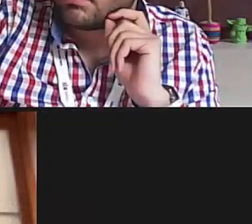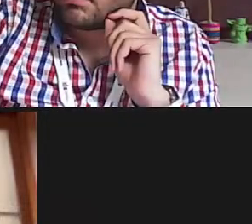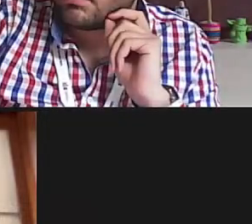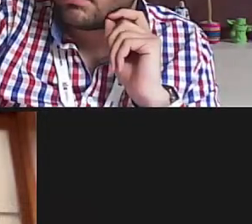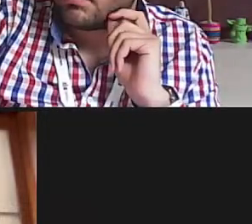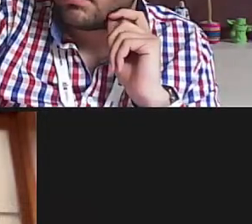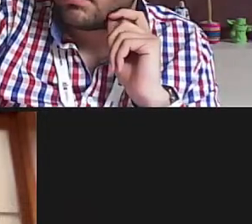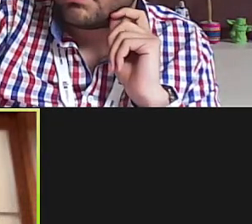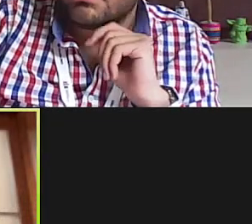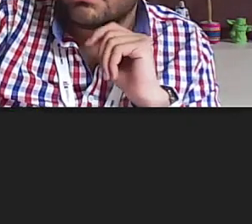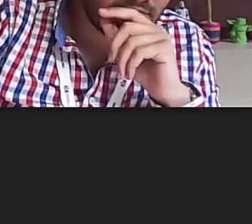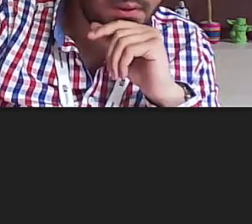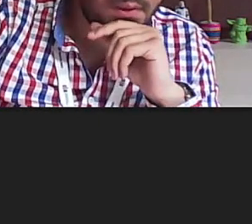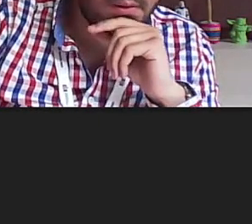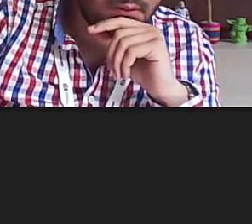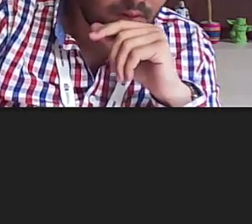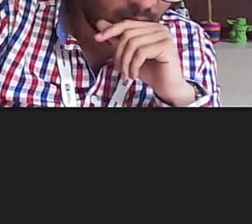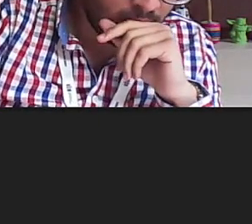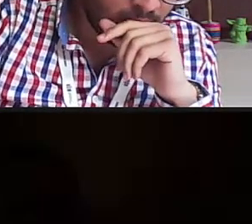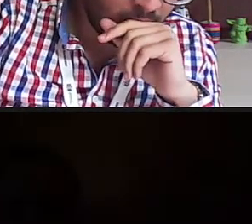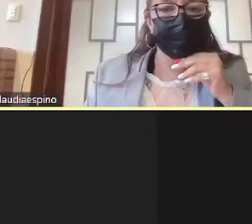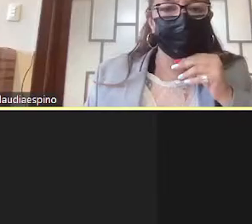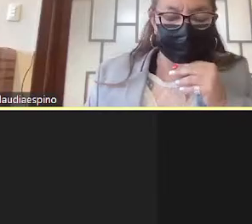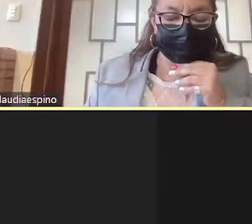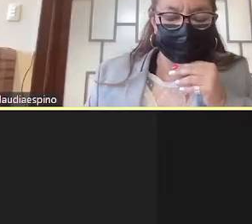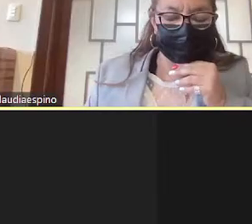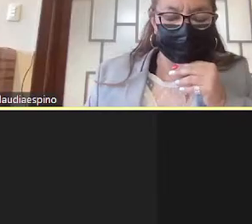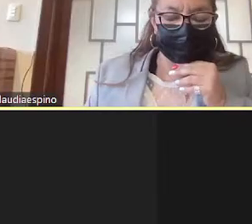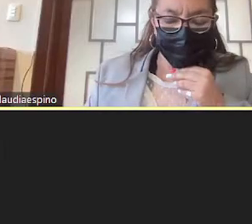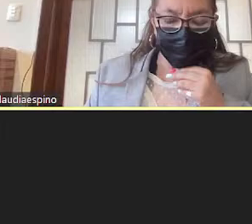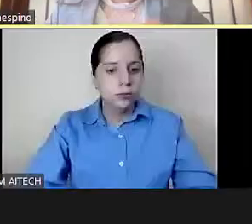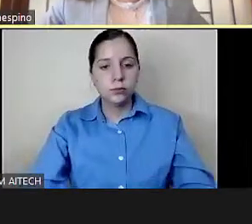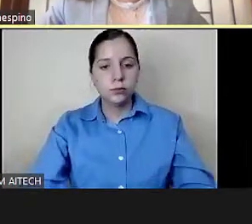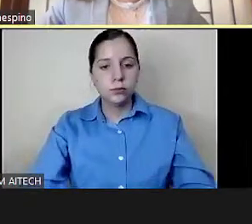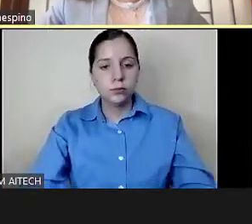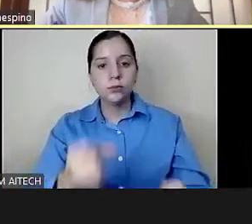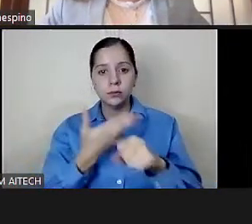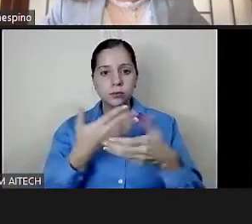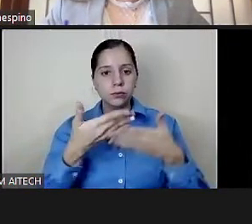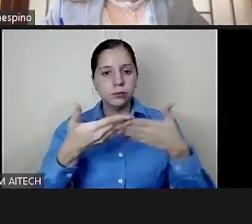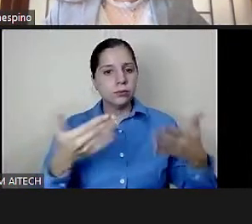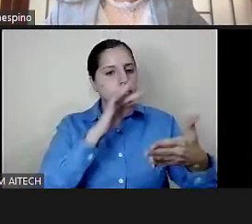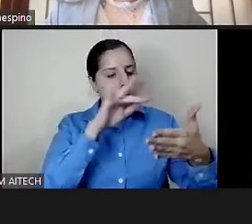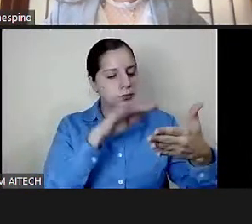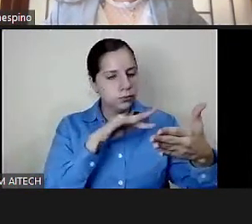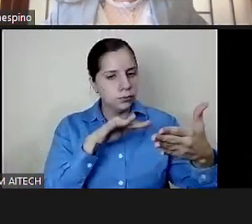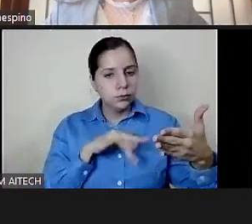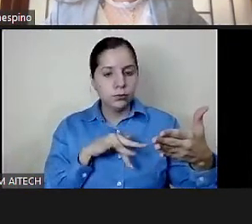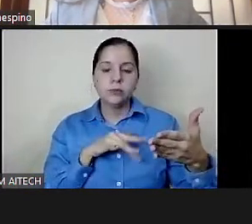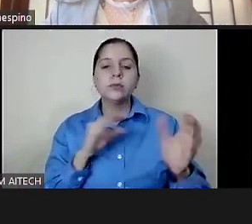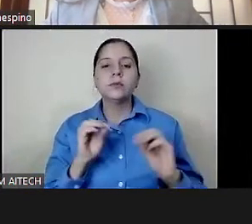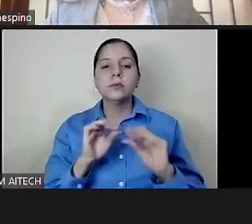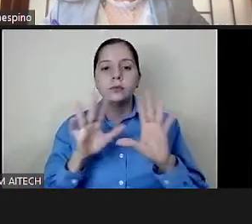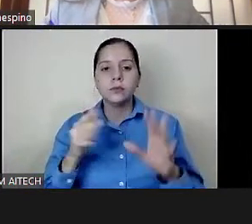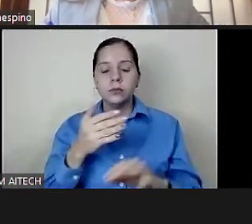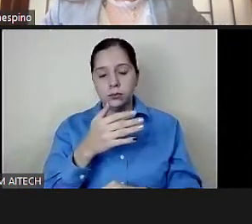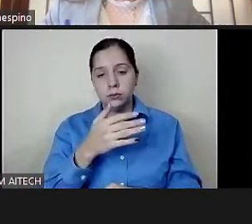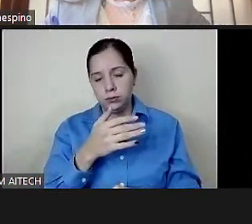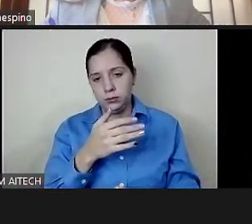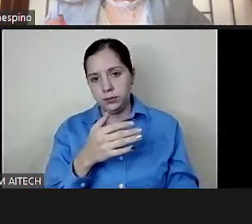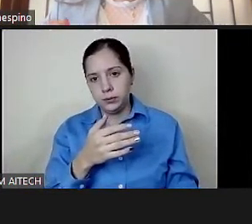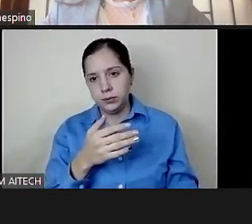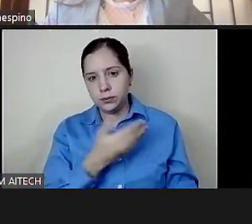Secretario, sírvase a dar lectura a los puntos resolutivos correspondientes, por favor. Como lo solicita, Presidenta, previo a ello, hago